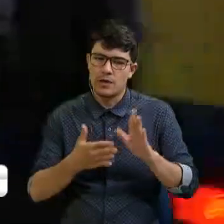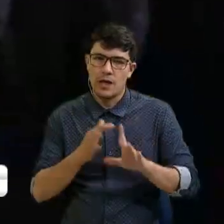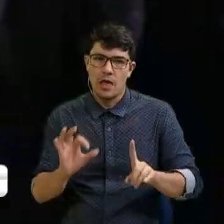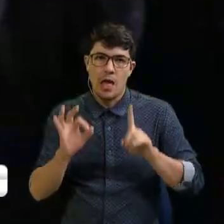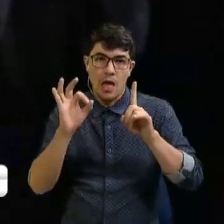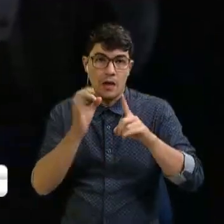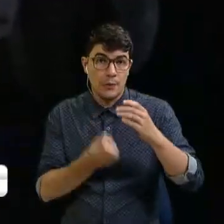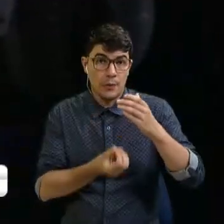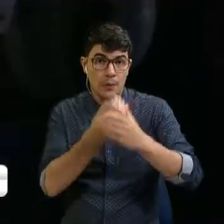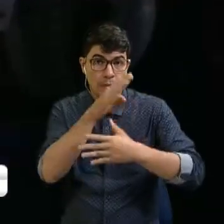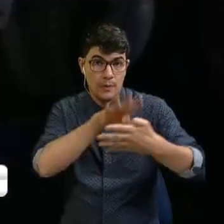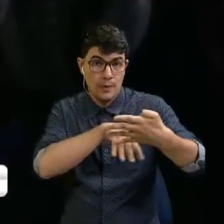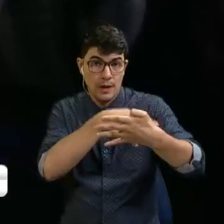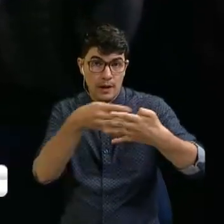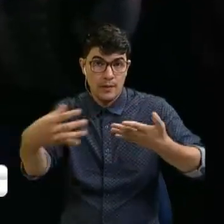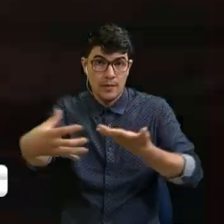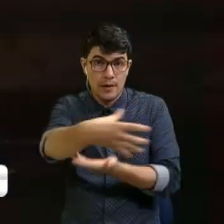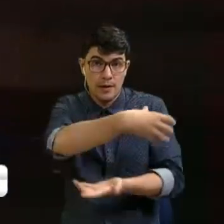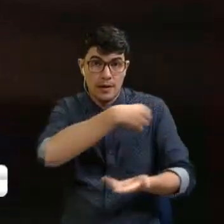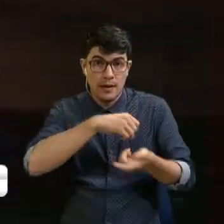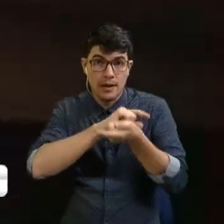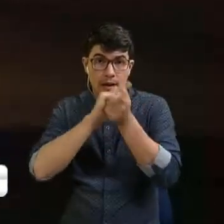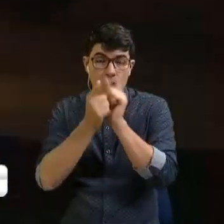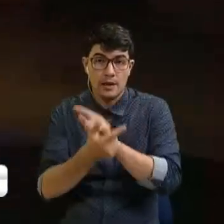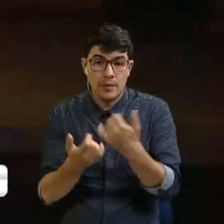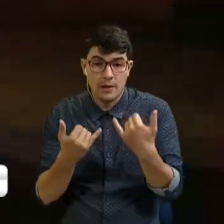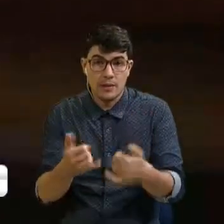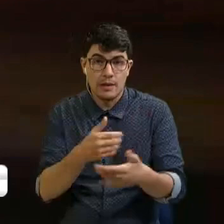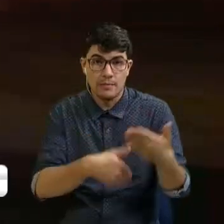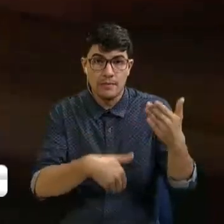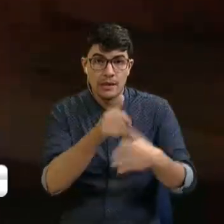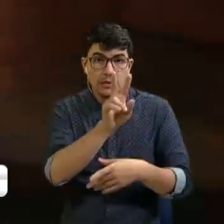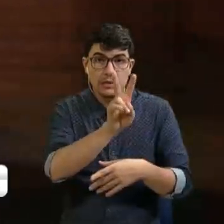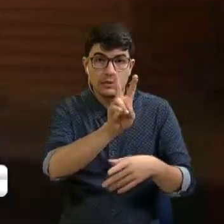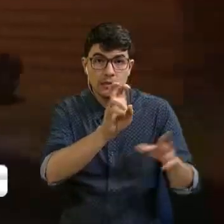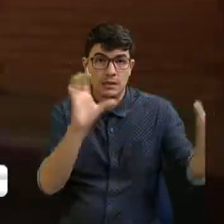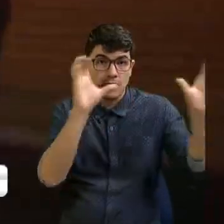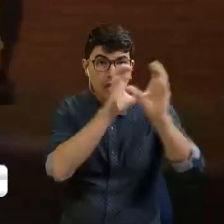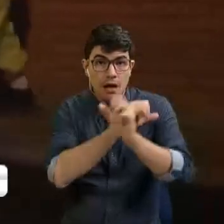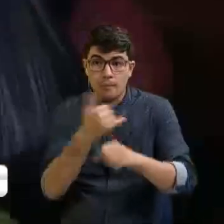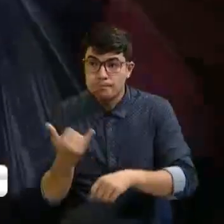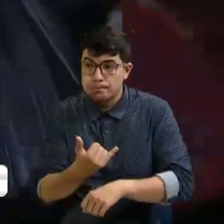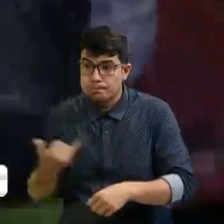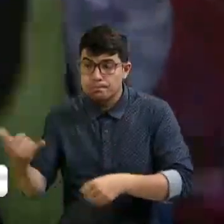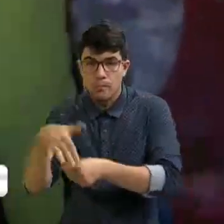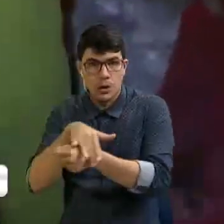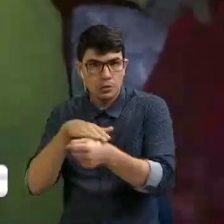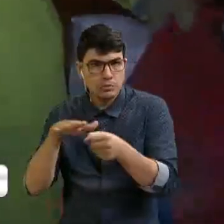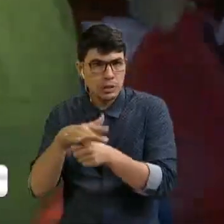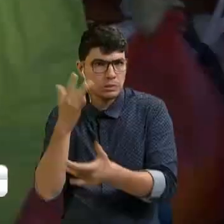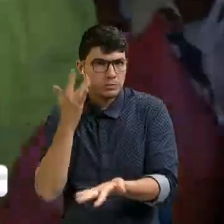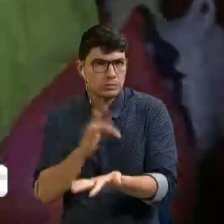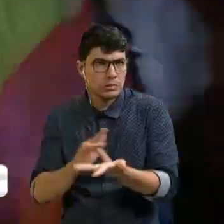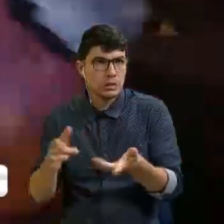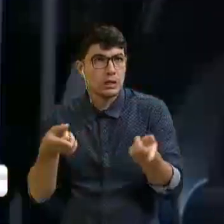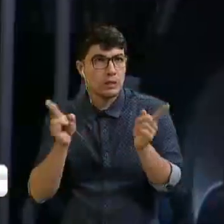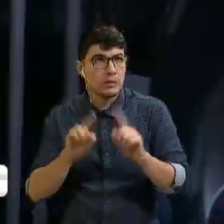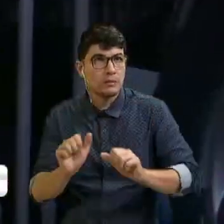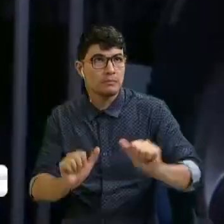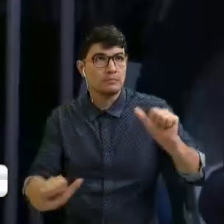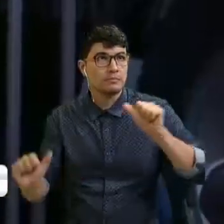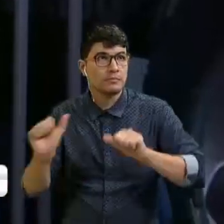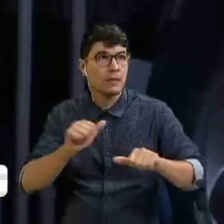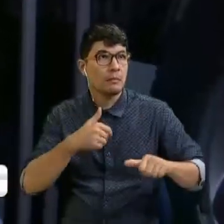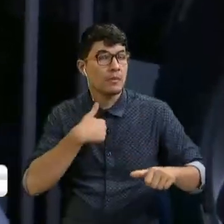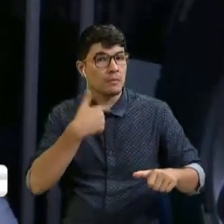nuevo horario de recolección de residuos sólidos que ha cambiado a partir de las 7 pm hace que los barrios se mantengan más limpios y aseados me